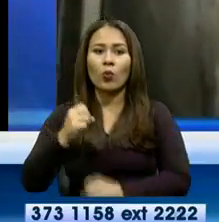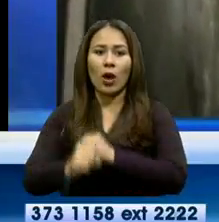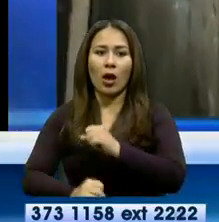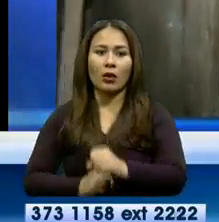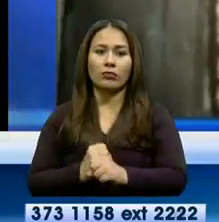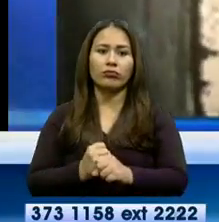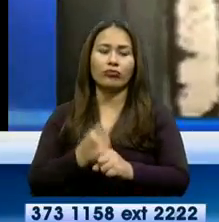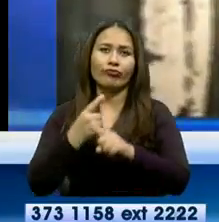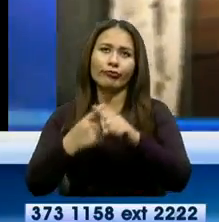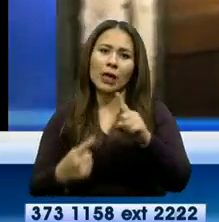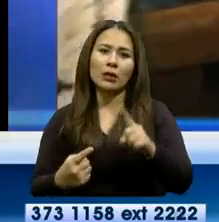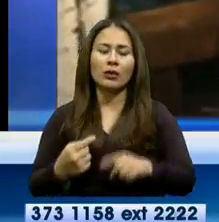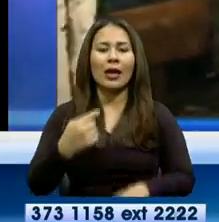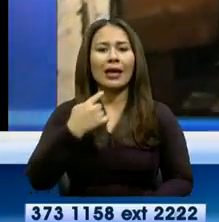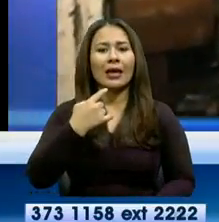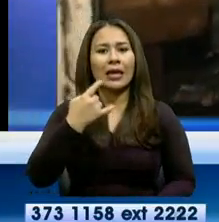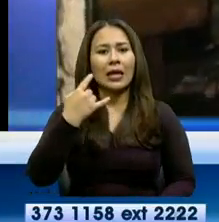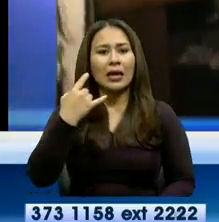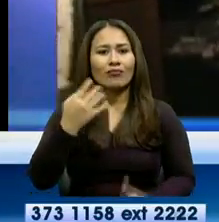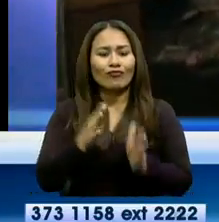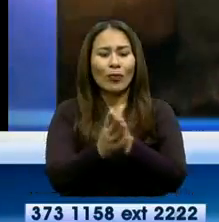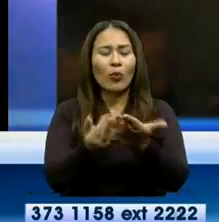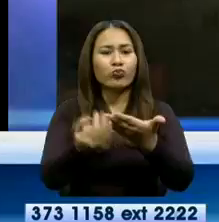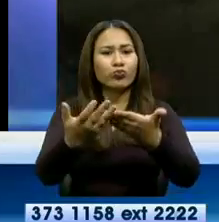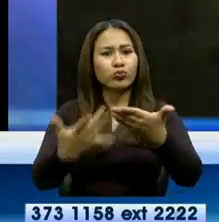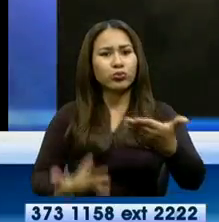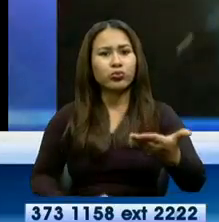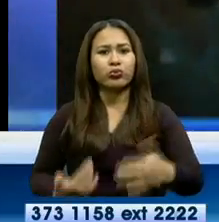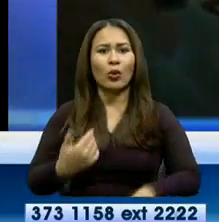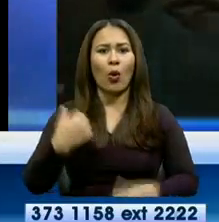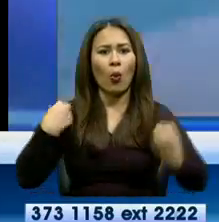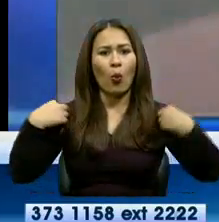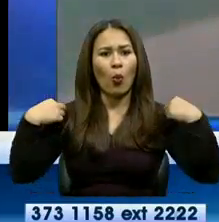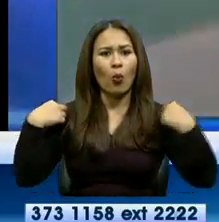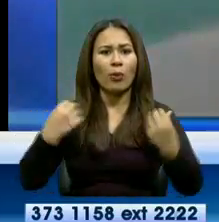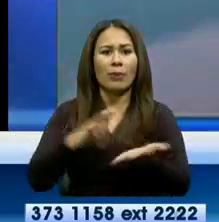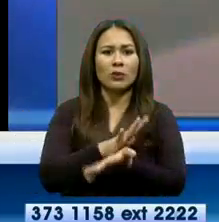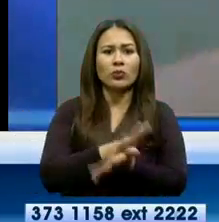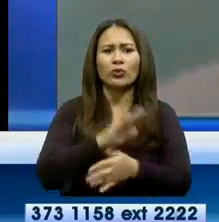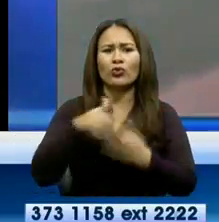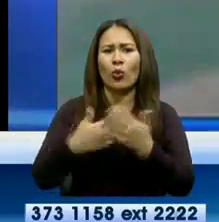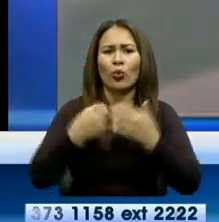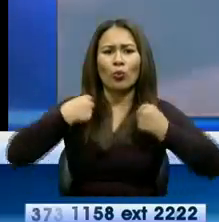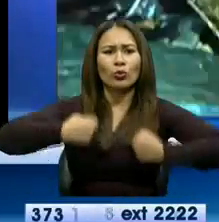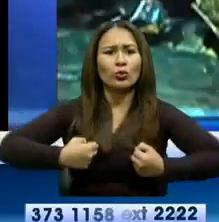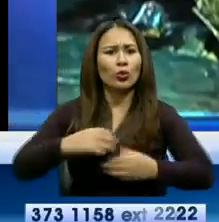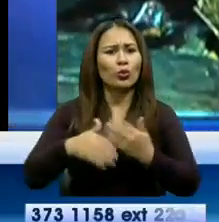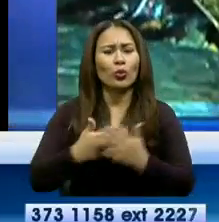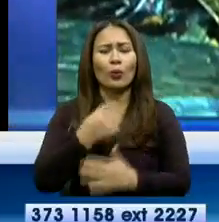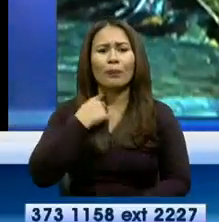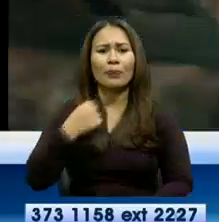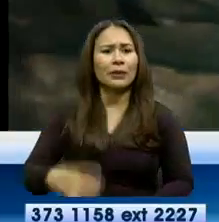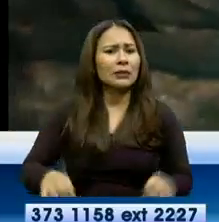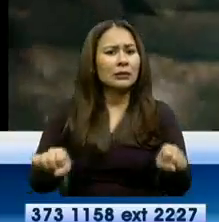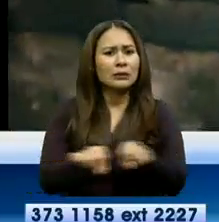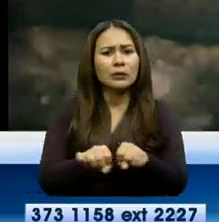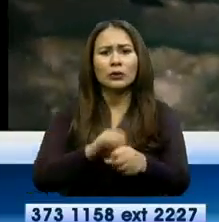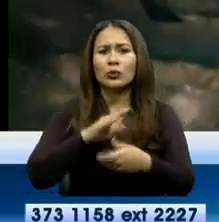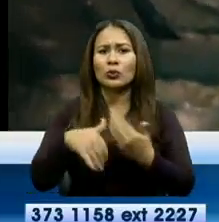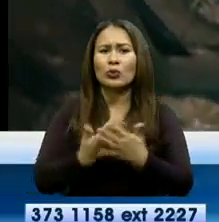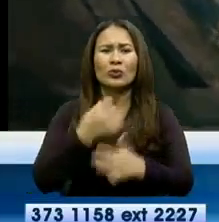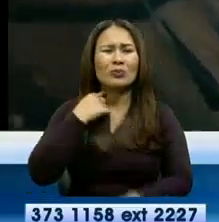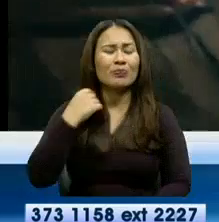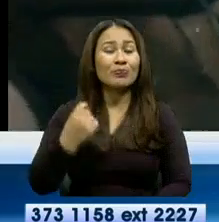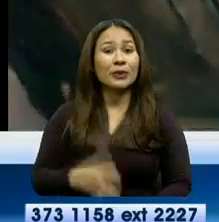la niña perdió que todos los útiles escolares uniformes maleta con zapatos un cortocircuito